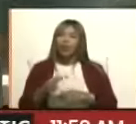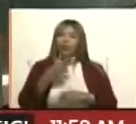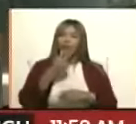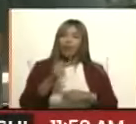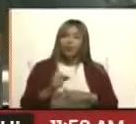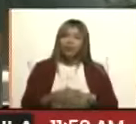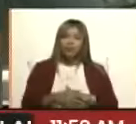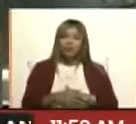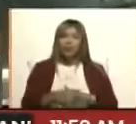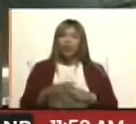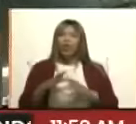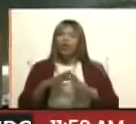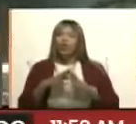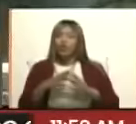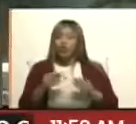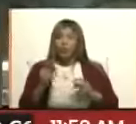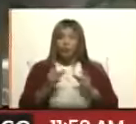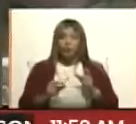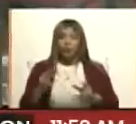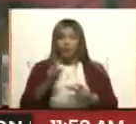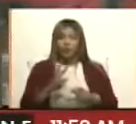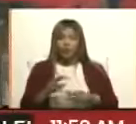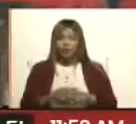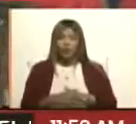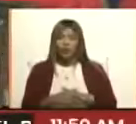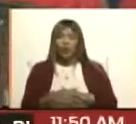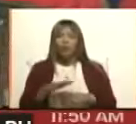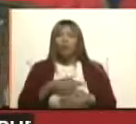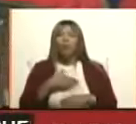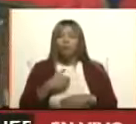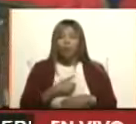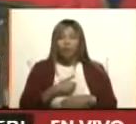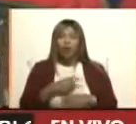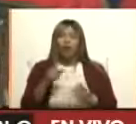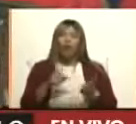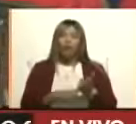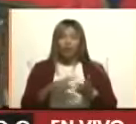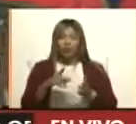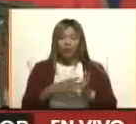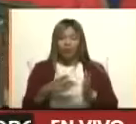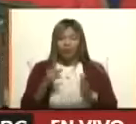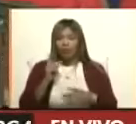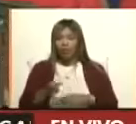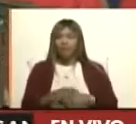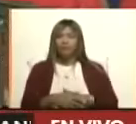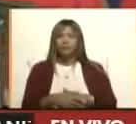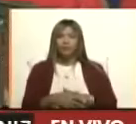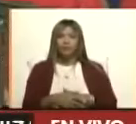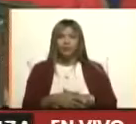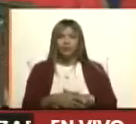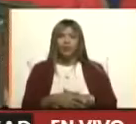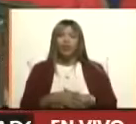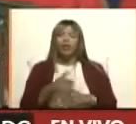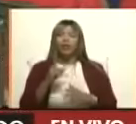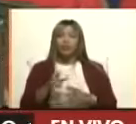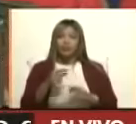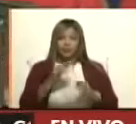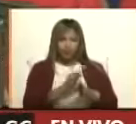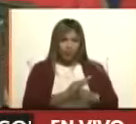facilitar que todos los venezolanos y las venezolanas puedan cumplir con su deber, a garantizar ese